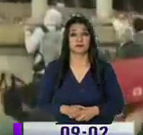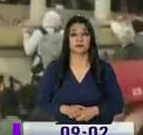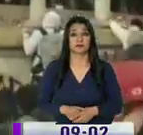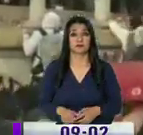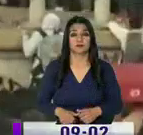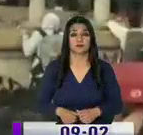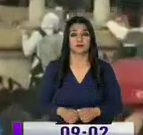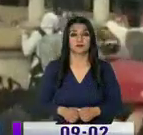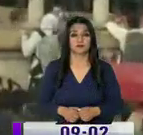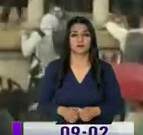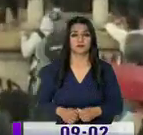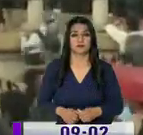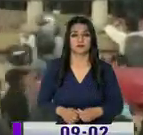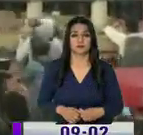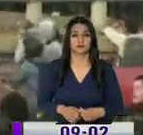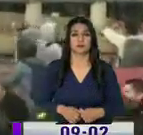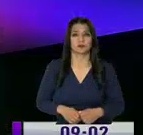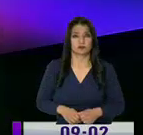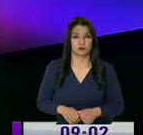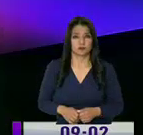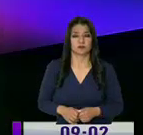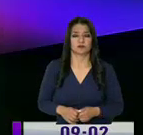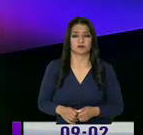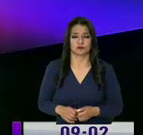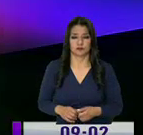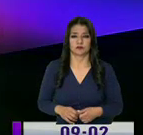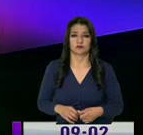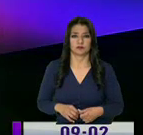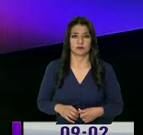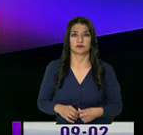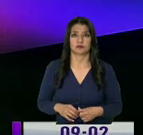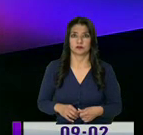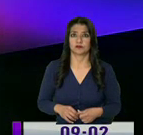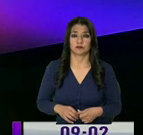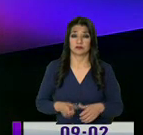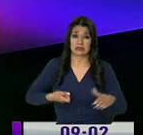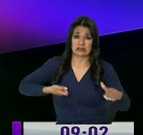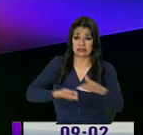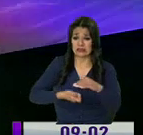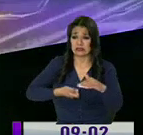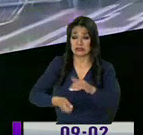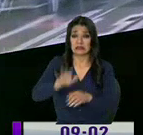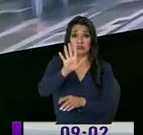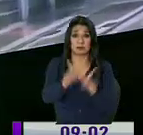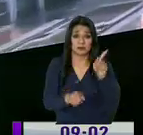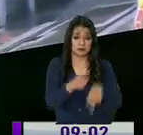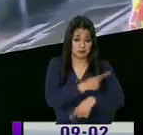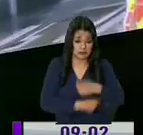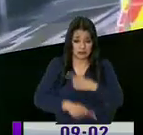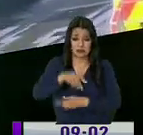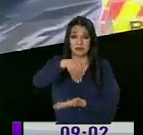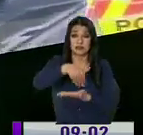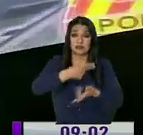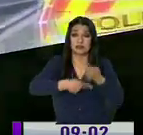Informó Valeria Navarro. Un ataque con cuchillo dejó 5 personas heridas en un centro comercial de la ciudad de Manchester, en